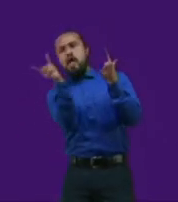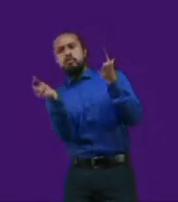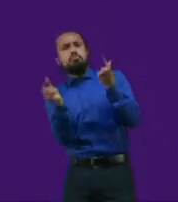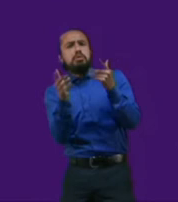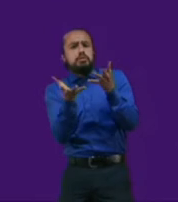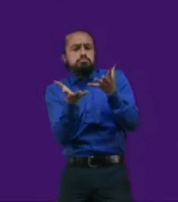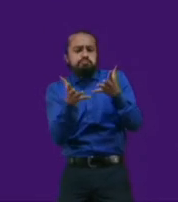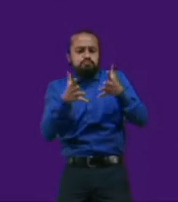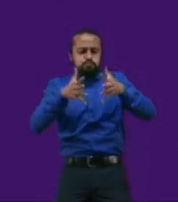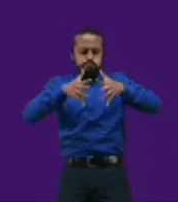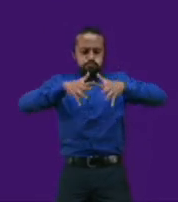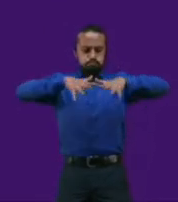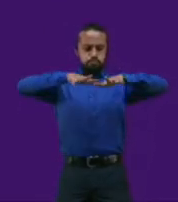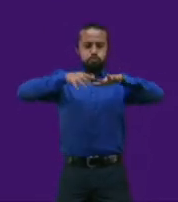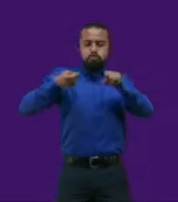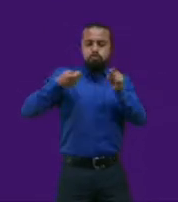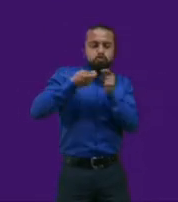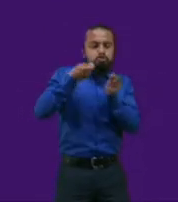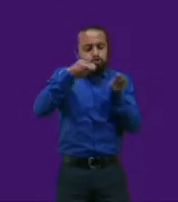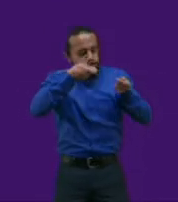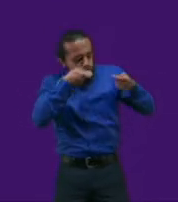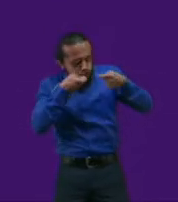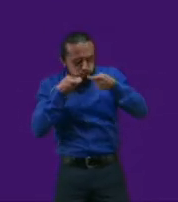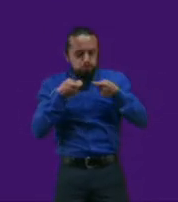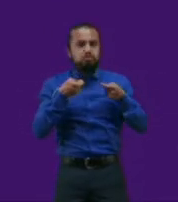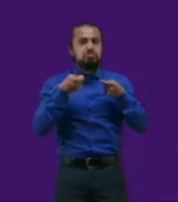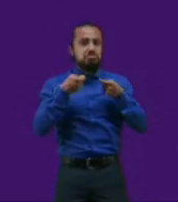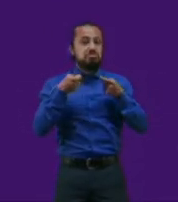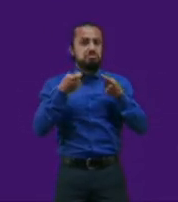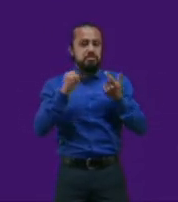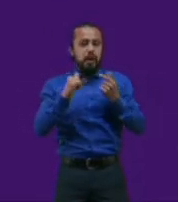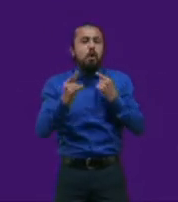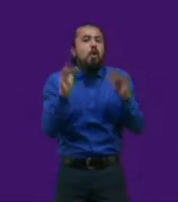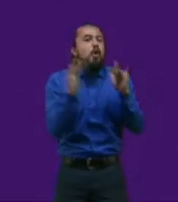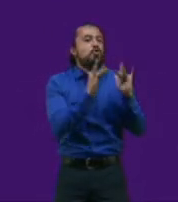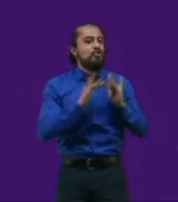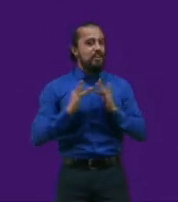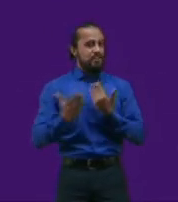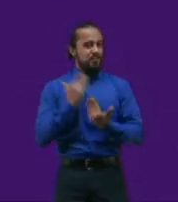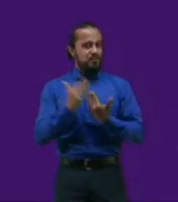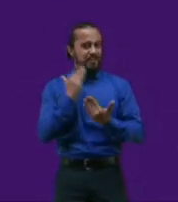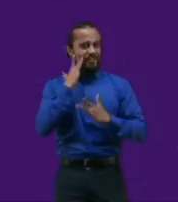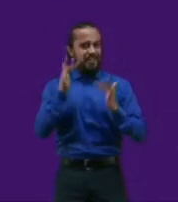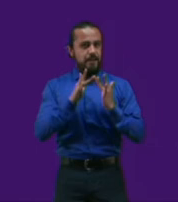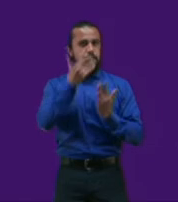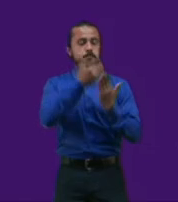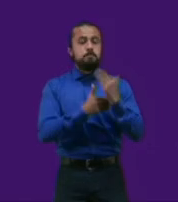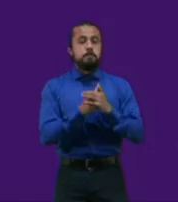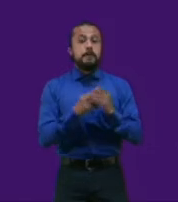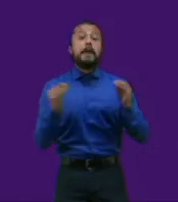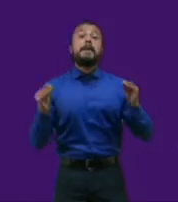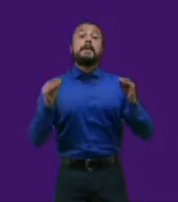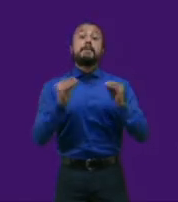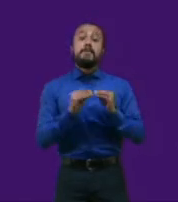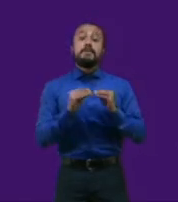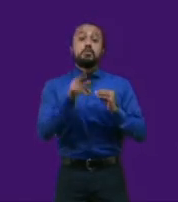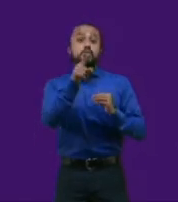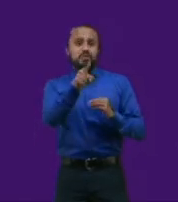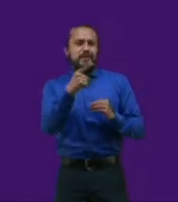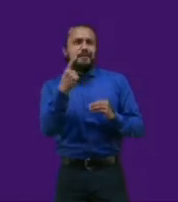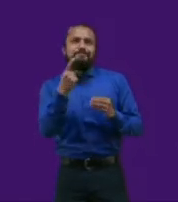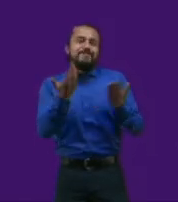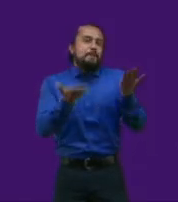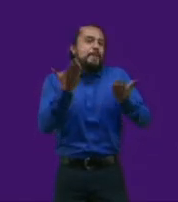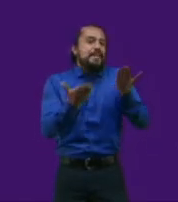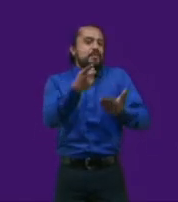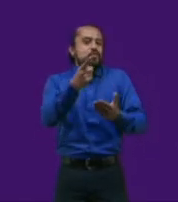como enviarles como pues, un email o aplicar ahí, por lo general tienen la página. Ahora, a nivel de lo que buscas, o sea, depende mucho de como